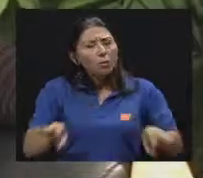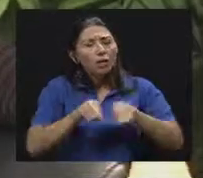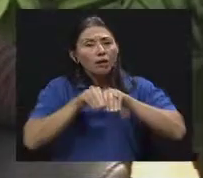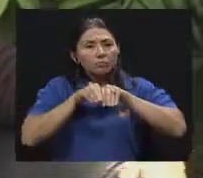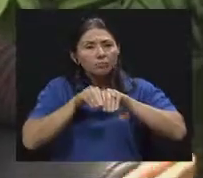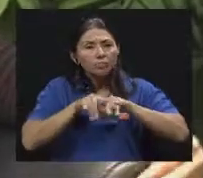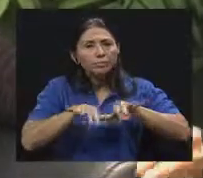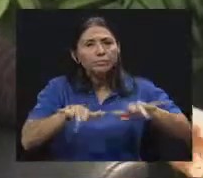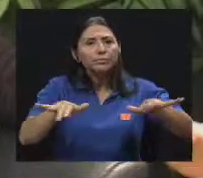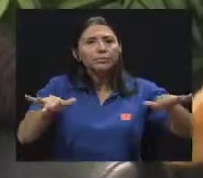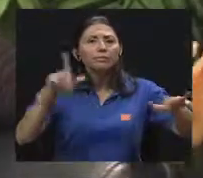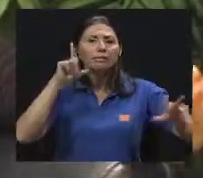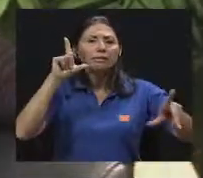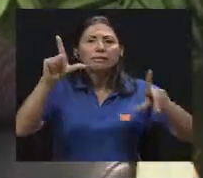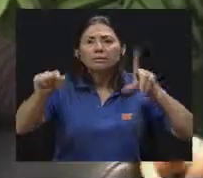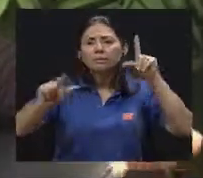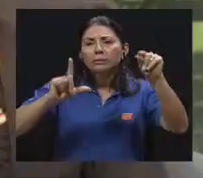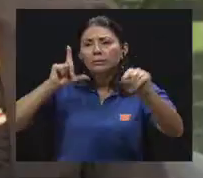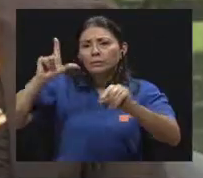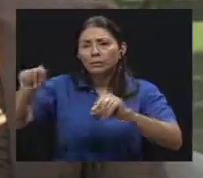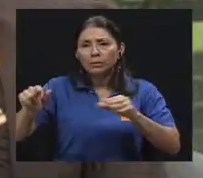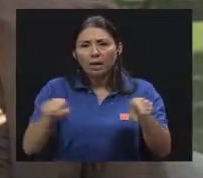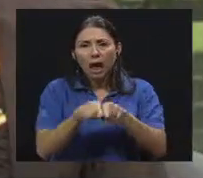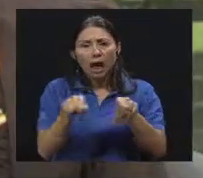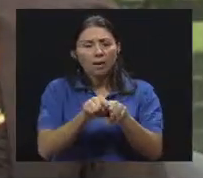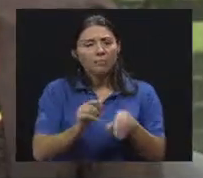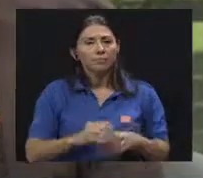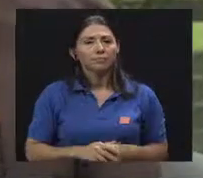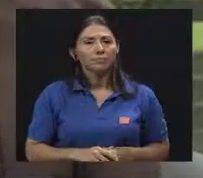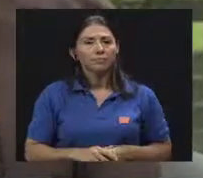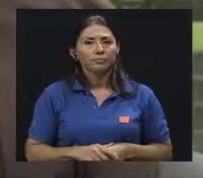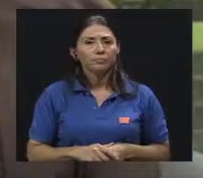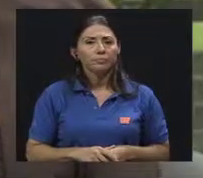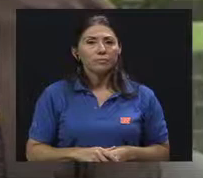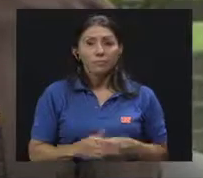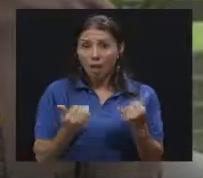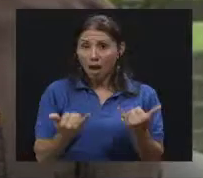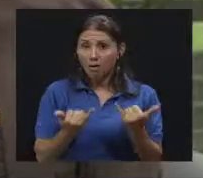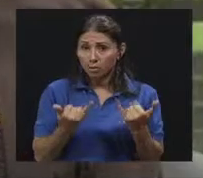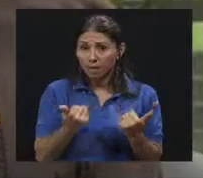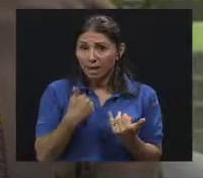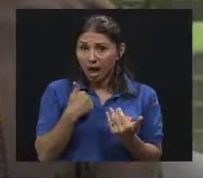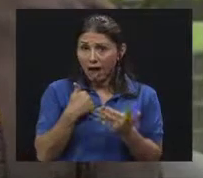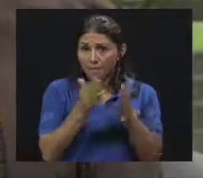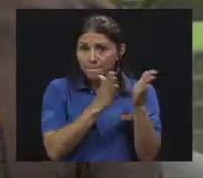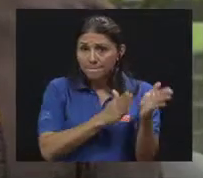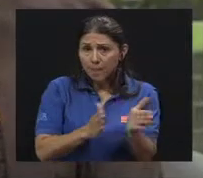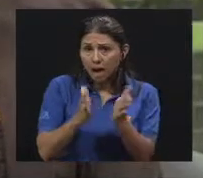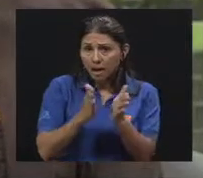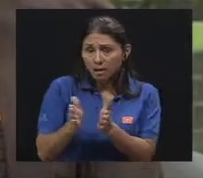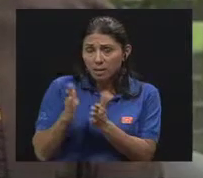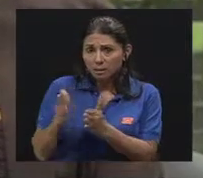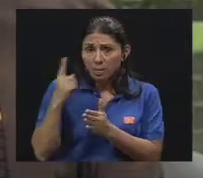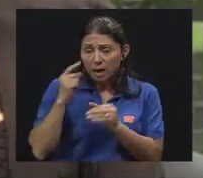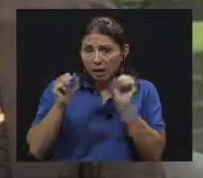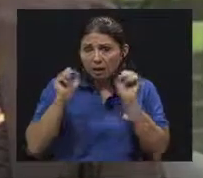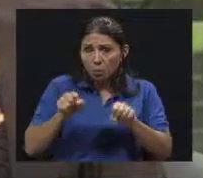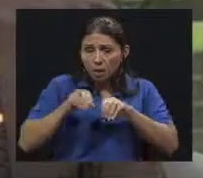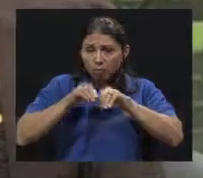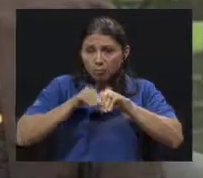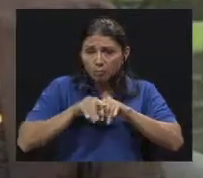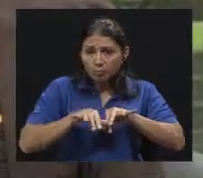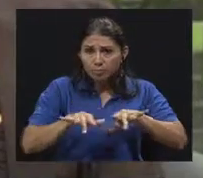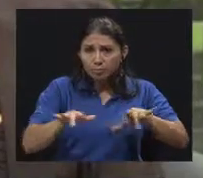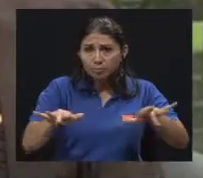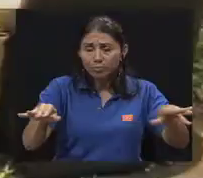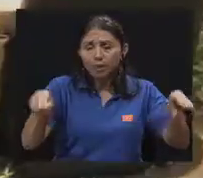estos programas más allá de este sector. ¿Y existen actualmente planes para poder hacerlo más extensivo